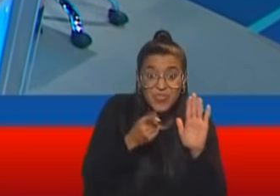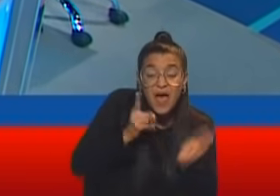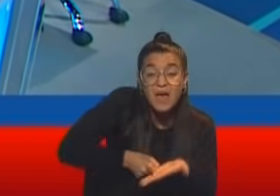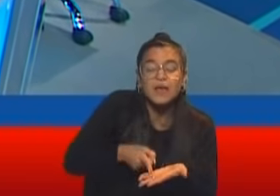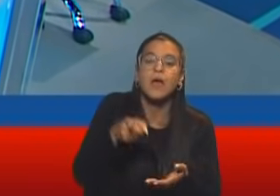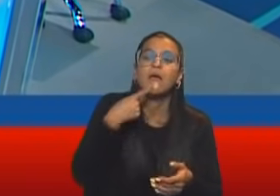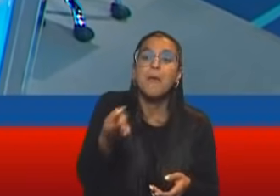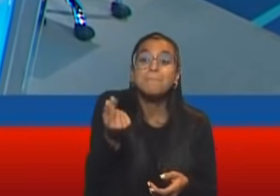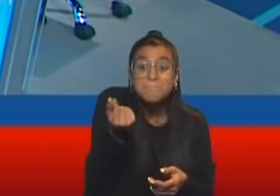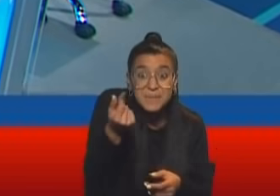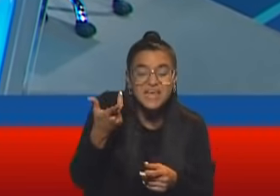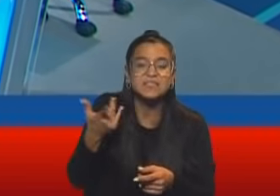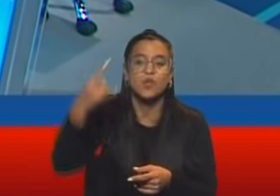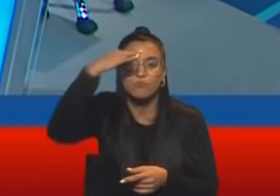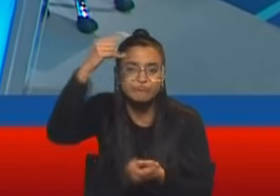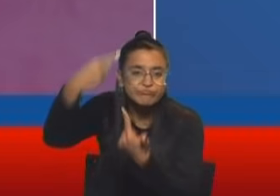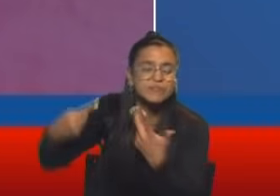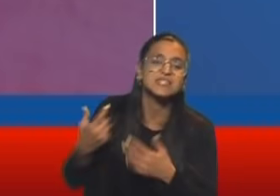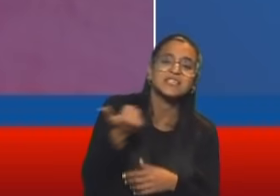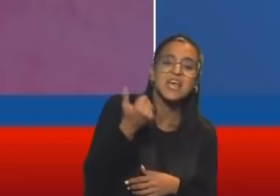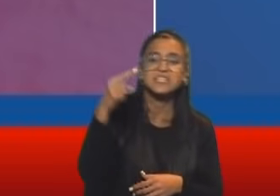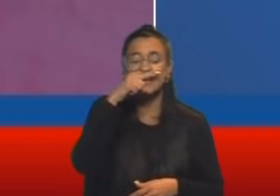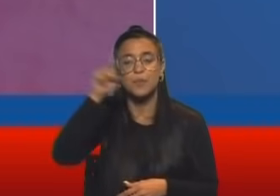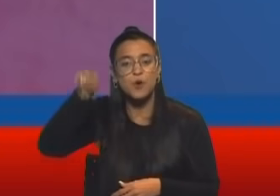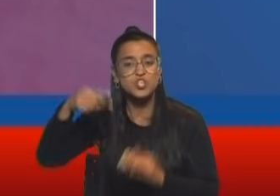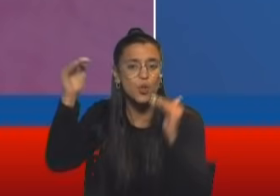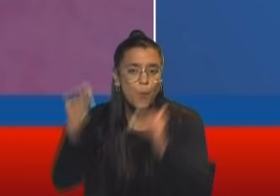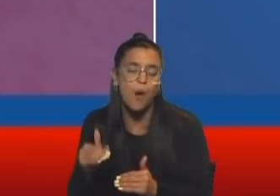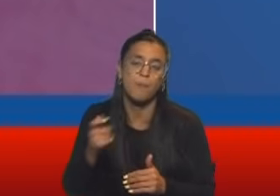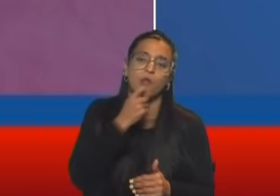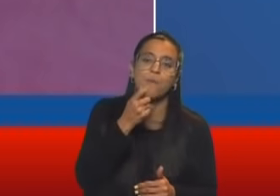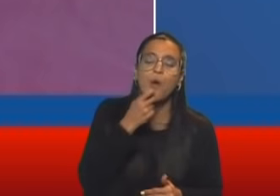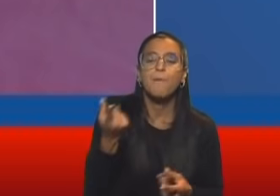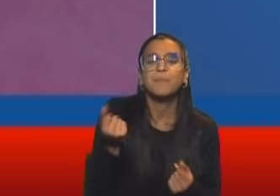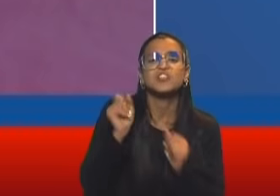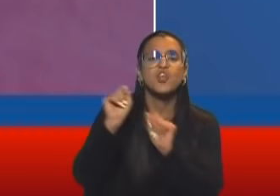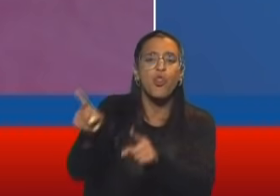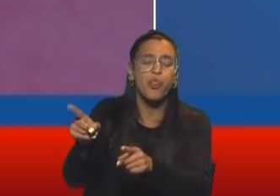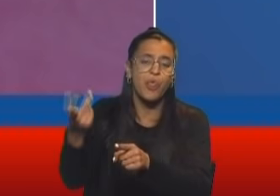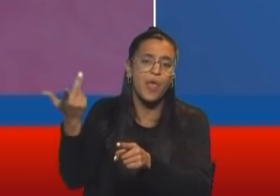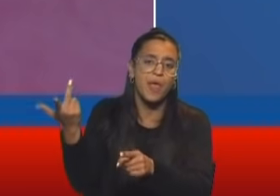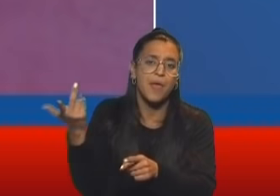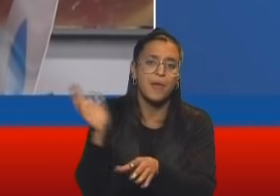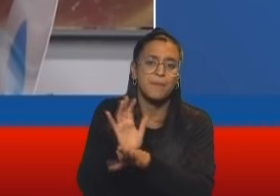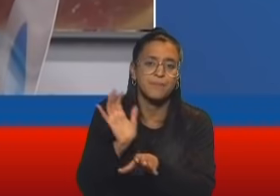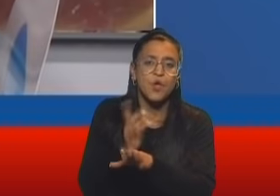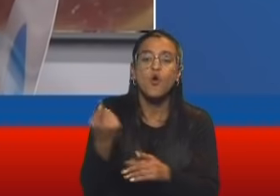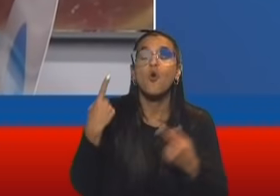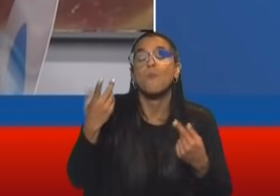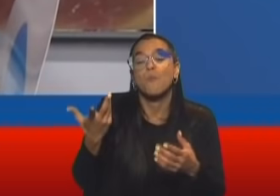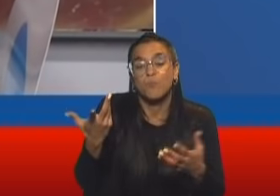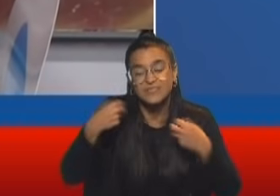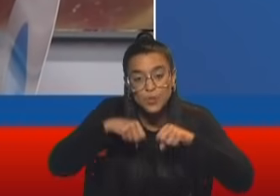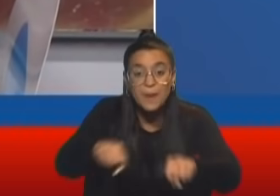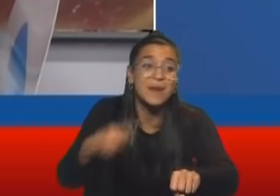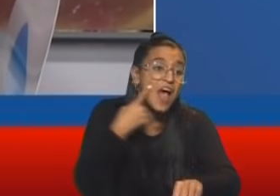precio en Hacienda baja entre un 6 y un 7%. El precio también cuesta que llegue a la góndola, ¿no? Pero